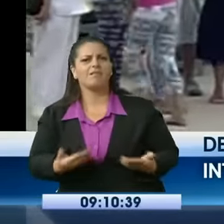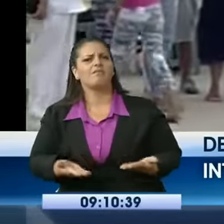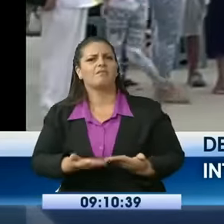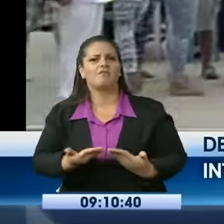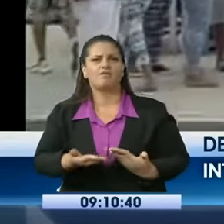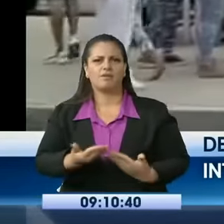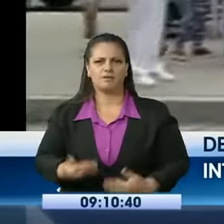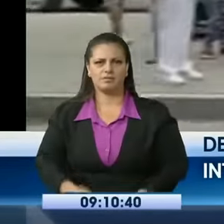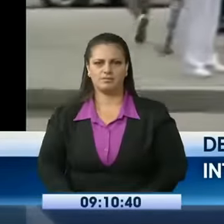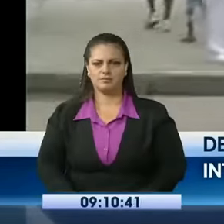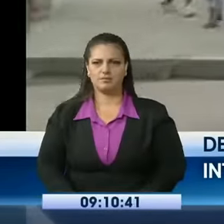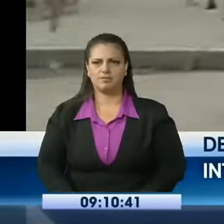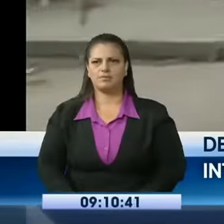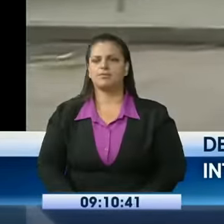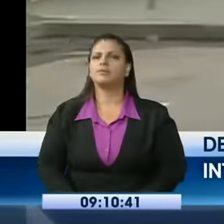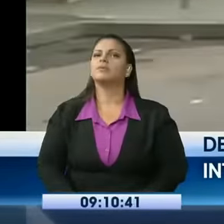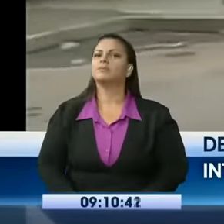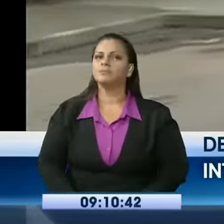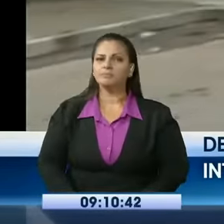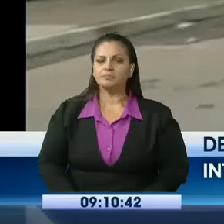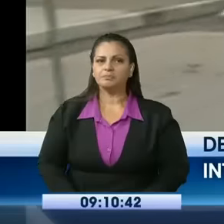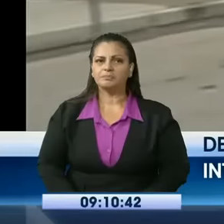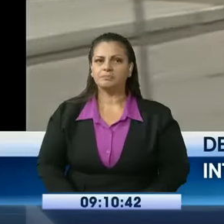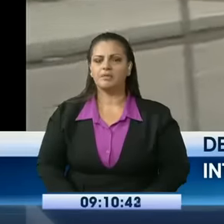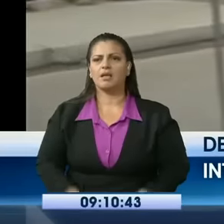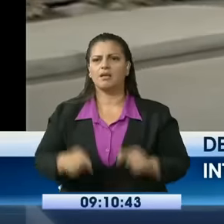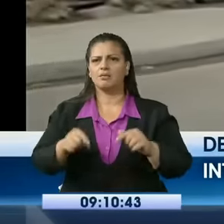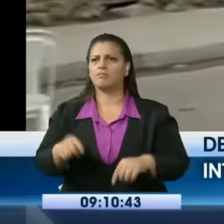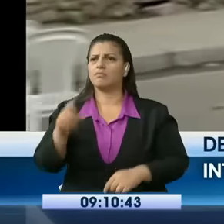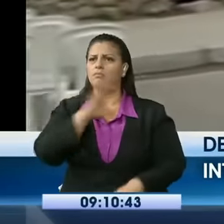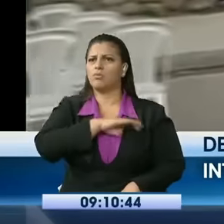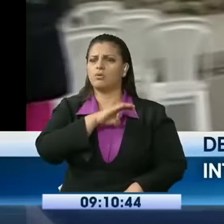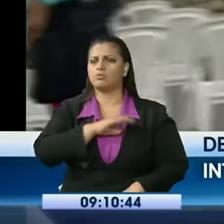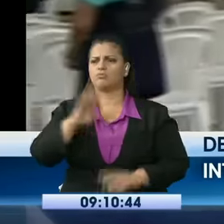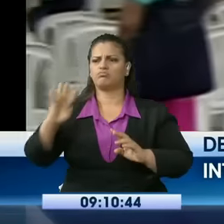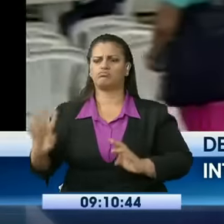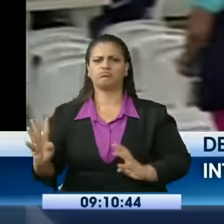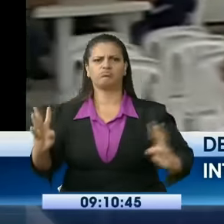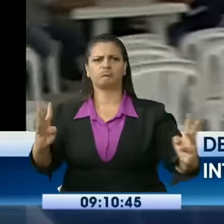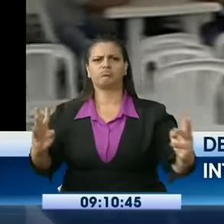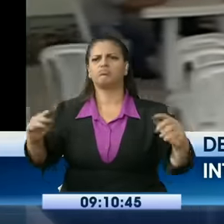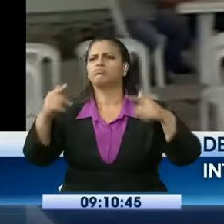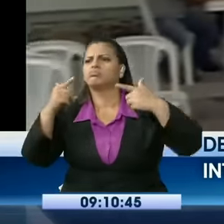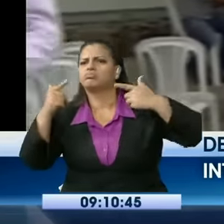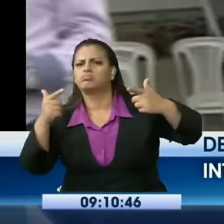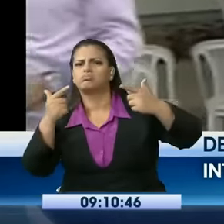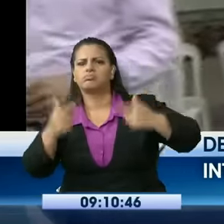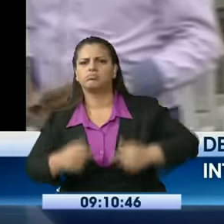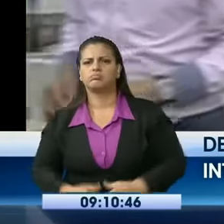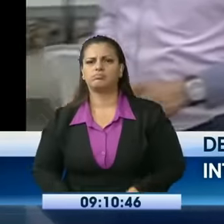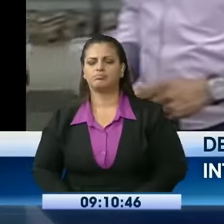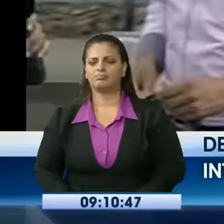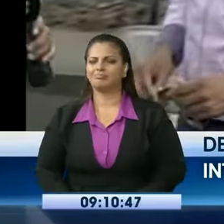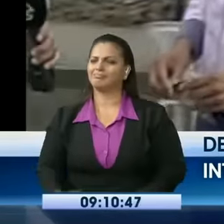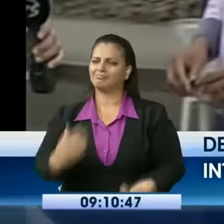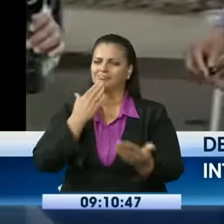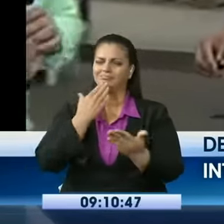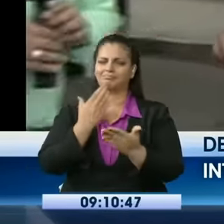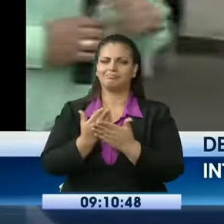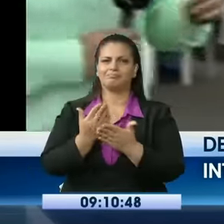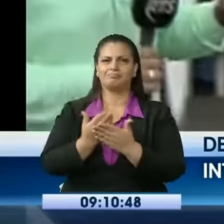turno 170 a 107 policías, más las unidades especiales, más intendencia y comisarías de policía. Muchísimas gracias al gobernador del